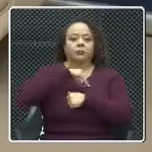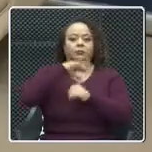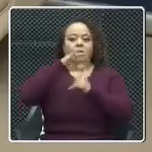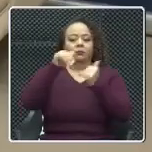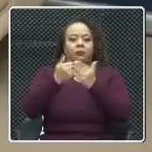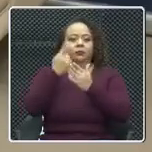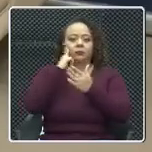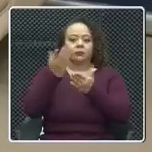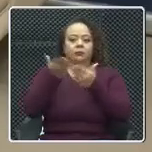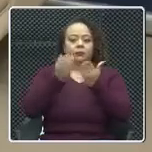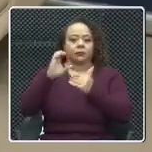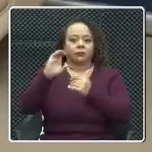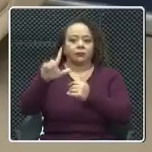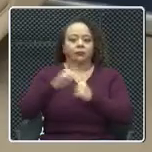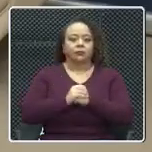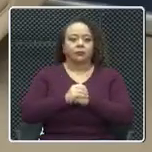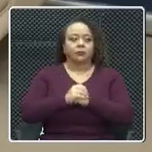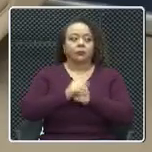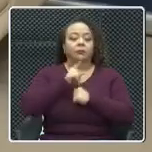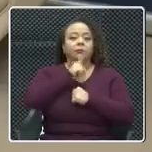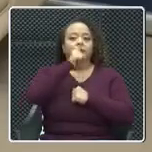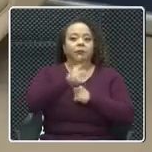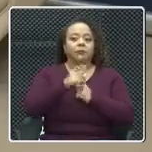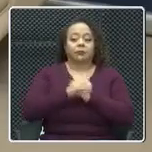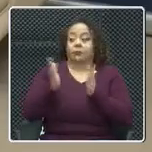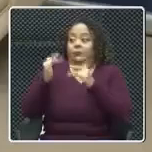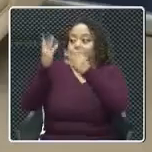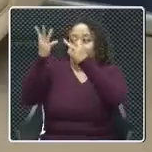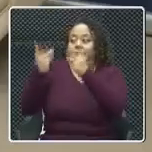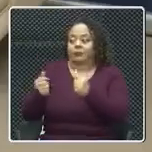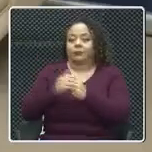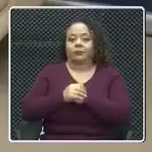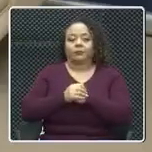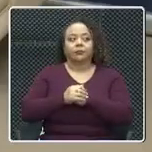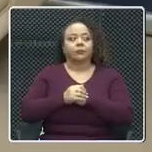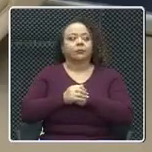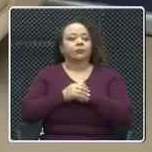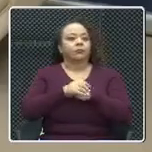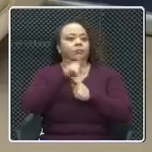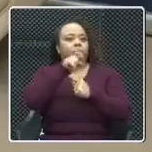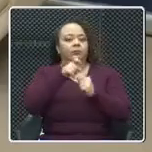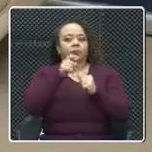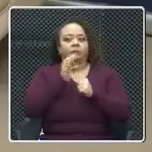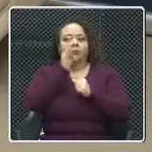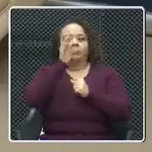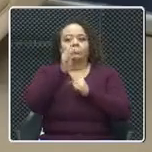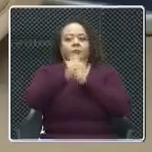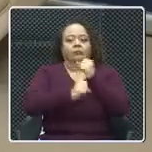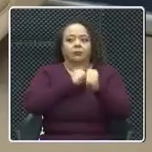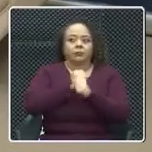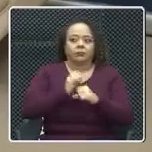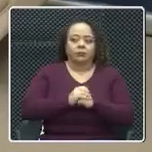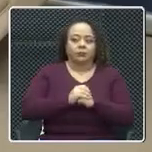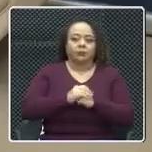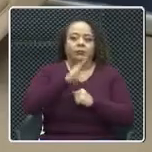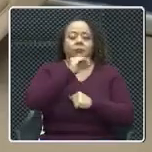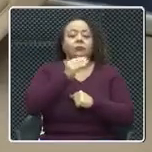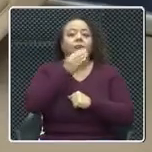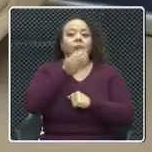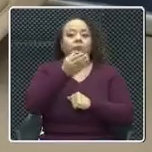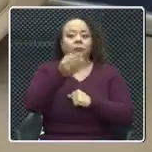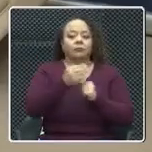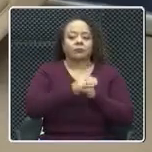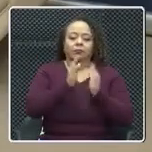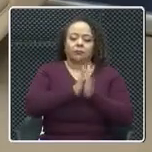es a través del servicio civil, ¿verdad? Exacto. Realmente o la no complejidad. Hay presupuesto. No hay presupuesto, se tiene que proyectar hasta el año siguiente. Correcto. Claro, las recomendaciones